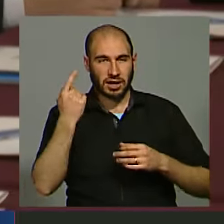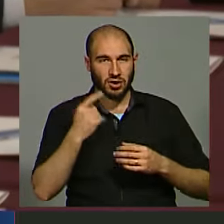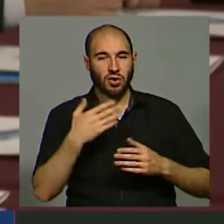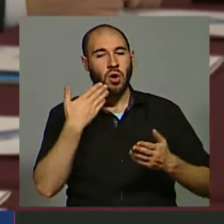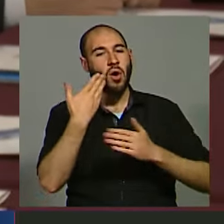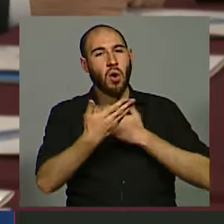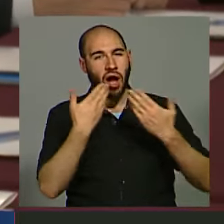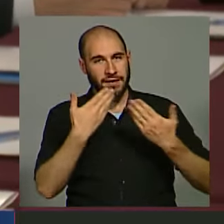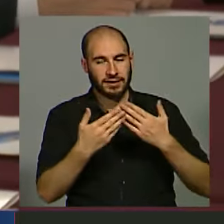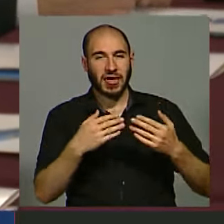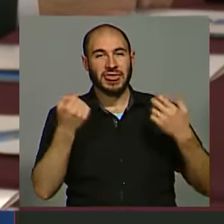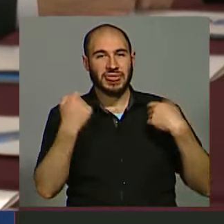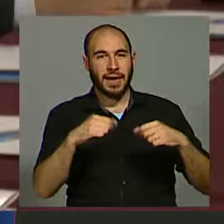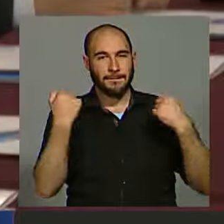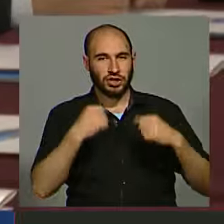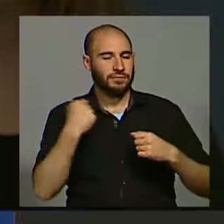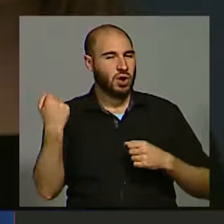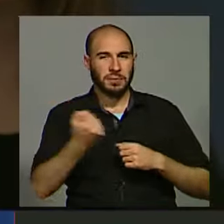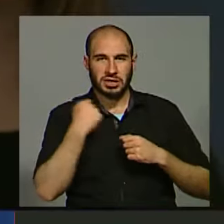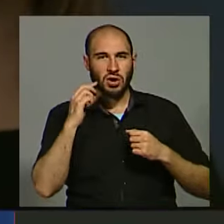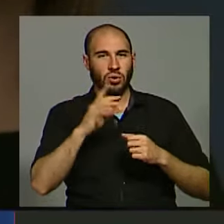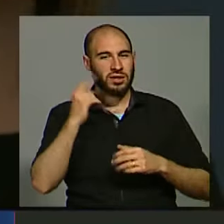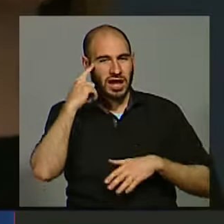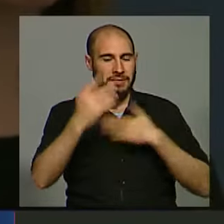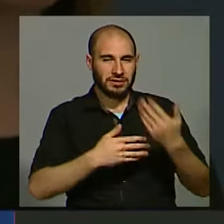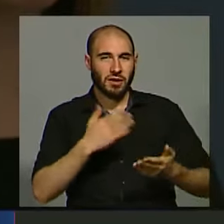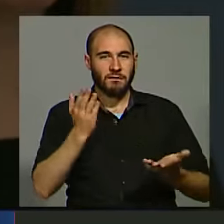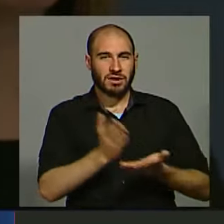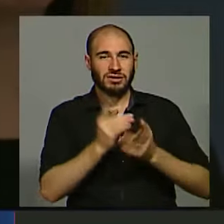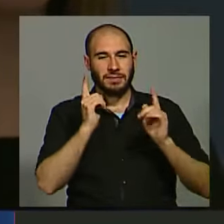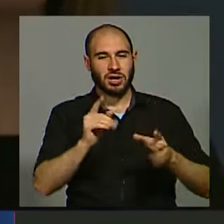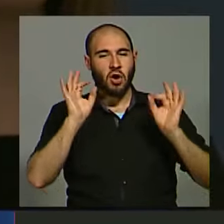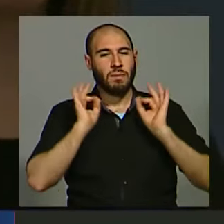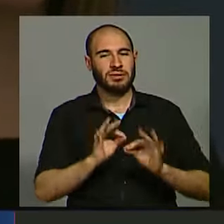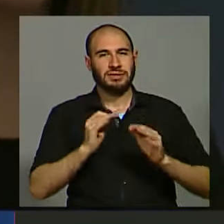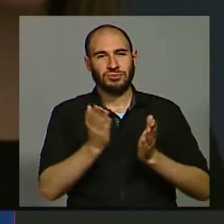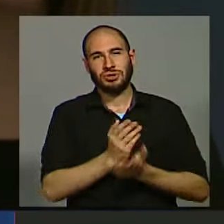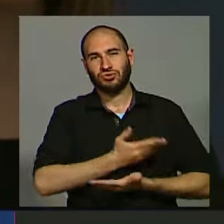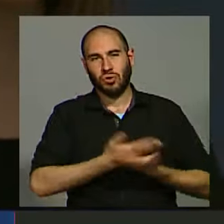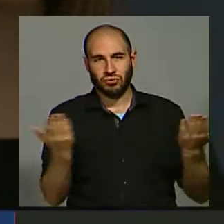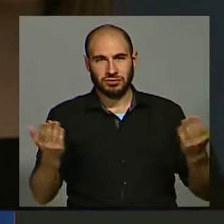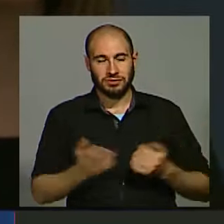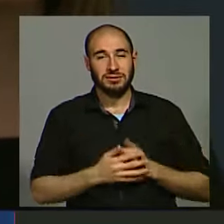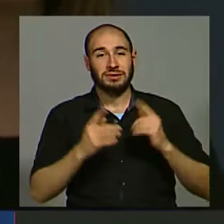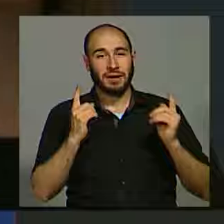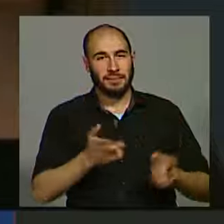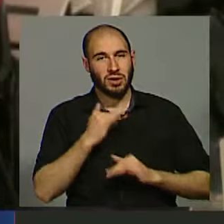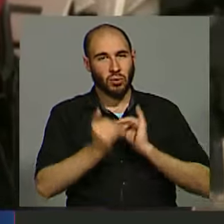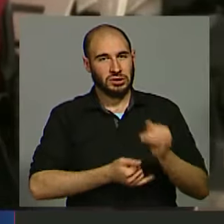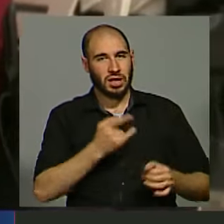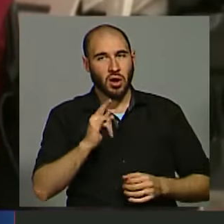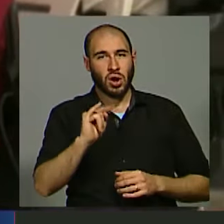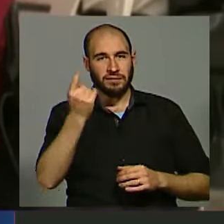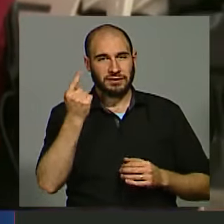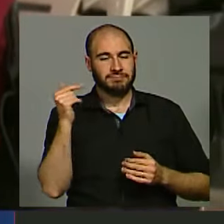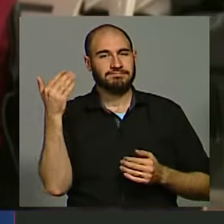comentó que el deporte es fundamental no solo en la formación académica, sino integral de todos los estudiantes. Y además mencionó que la universidad